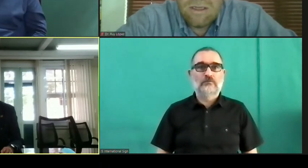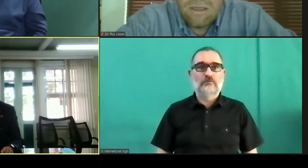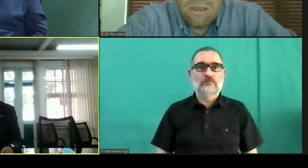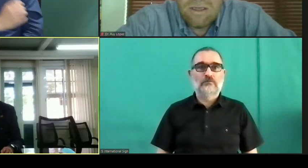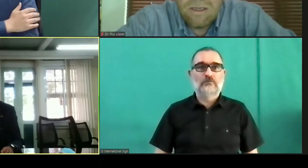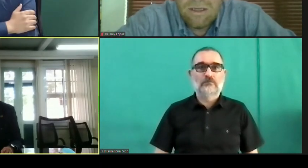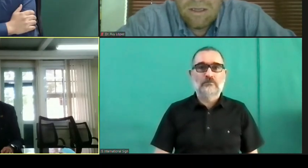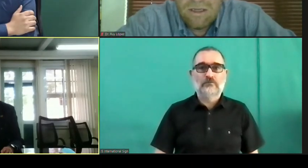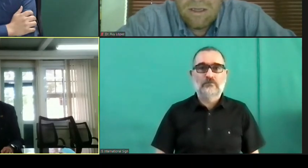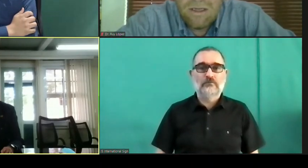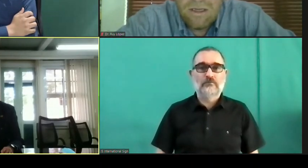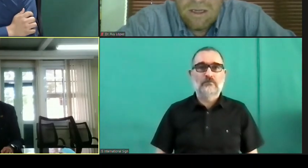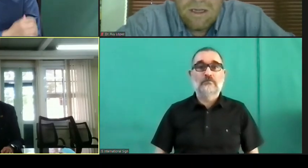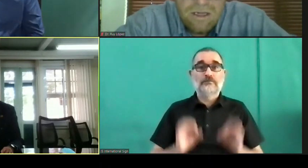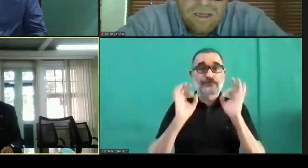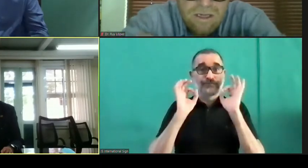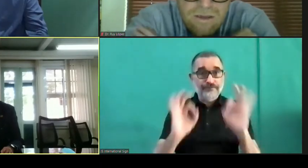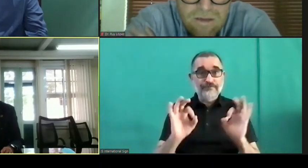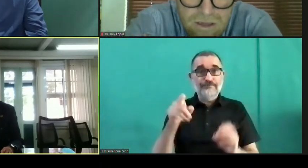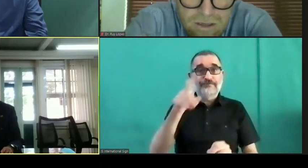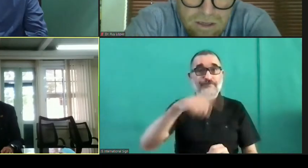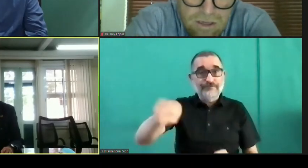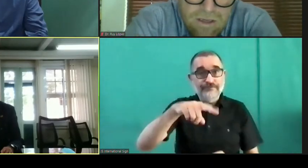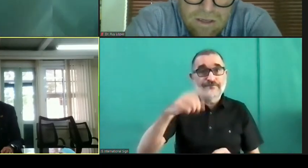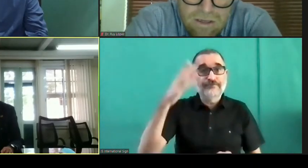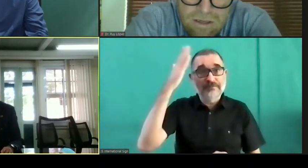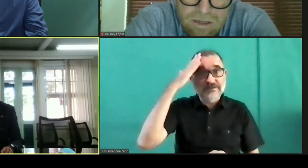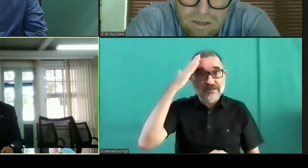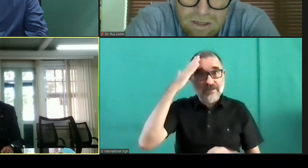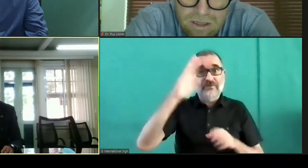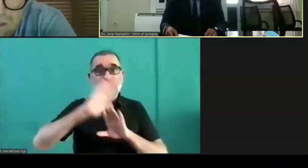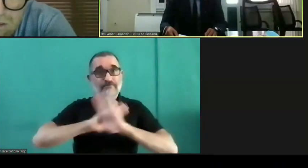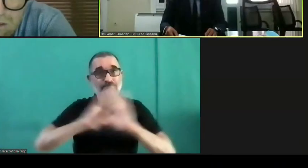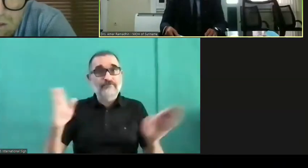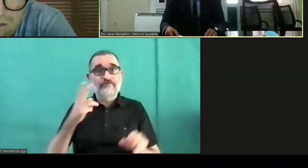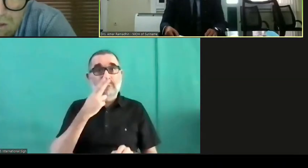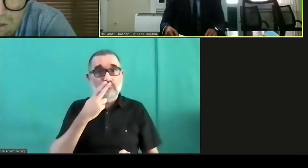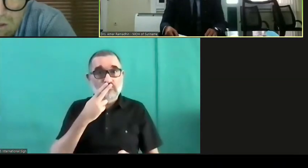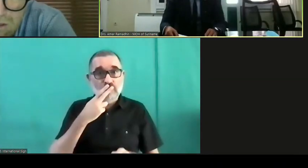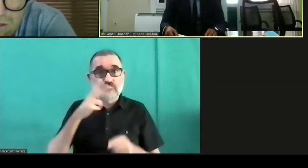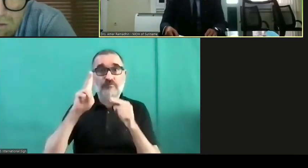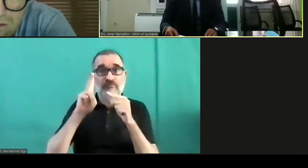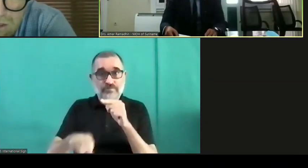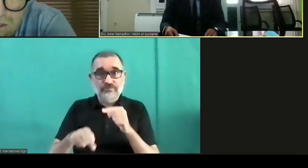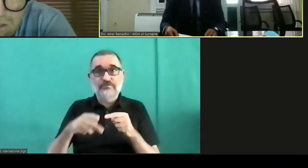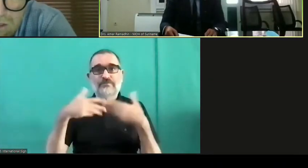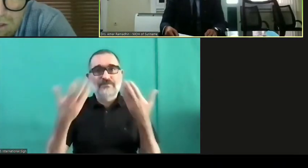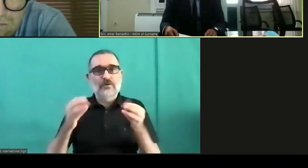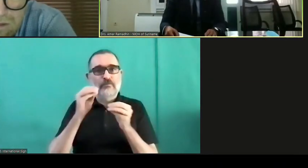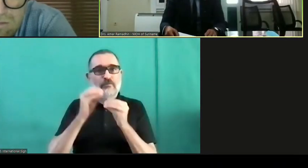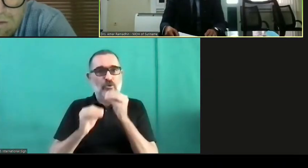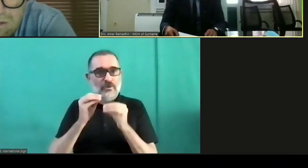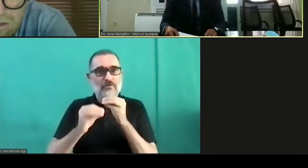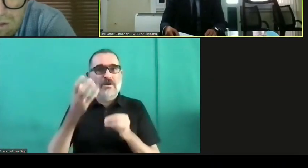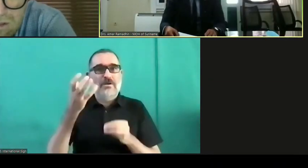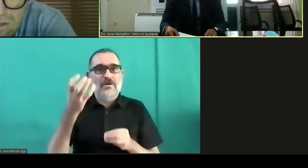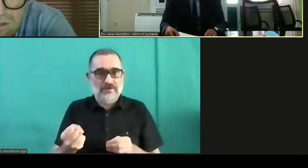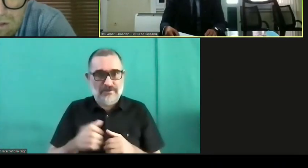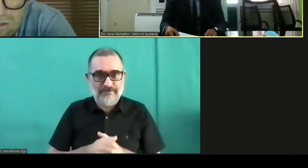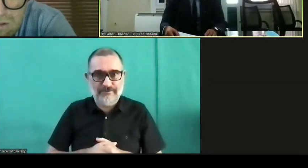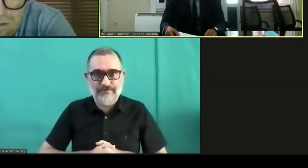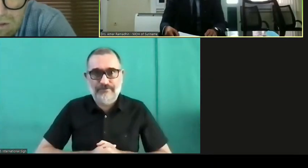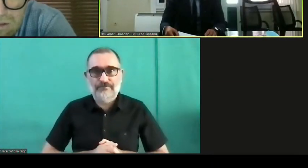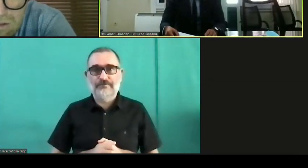contexto hay varios programas de televisión sobre los efectos del tabaquismo en la necesidad de césar